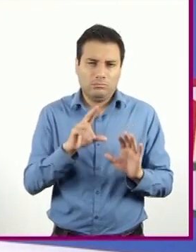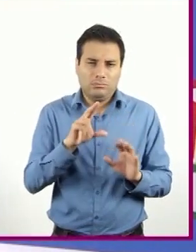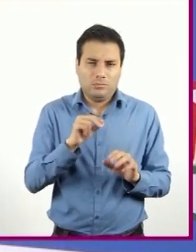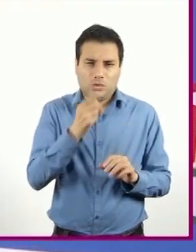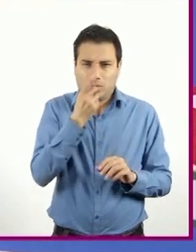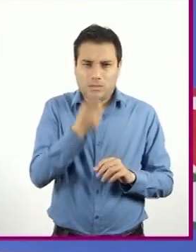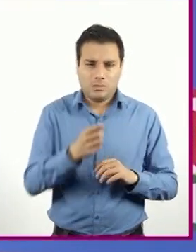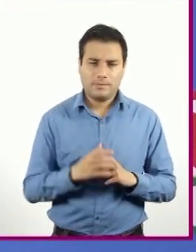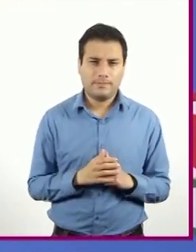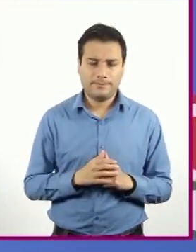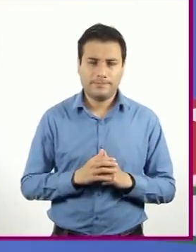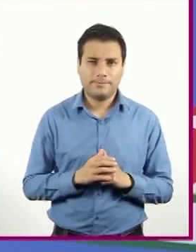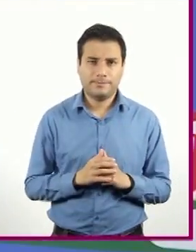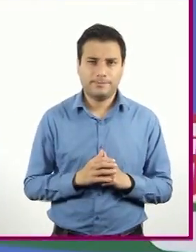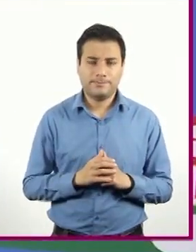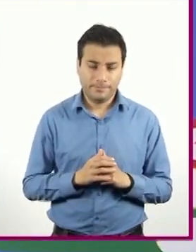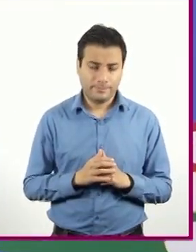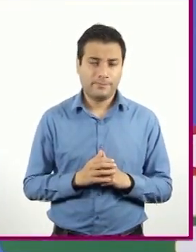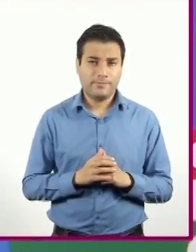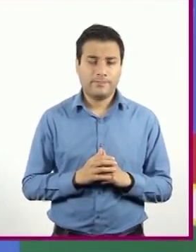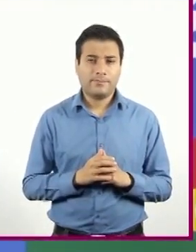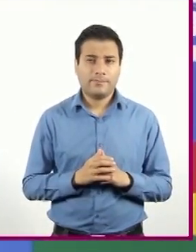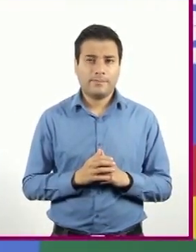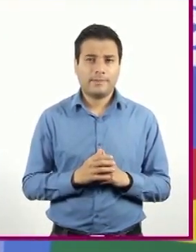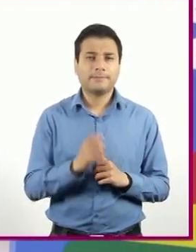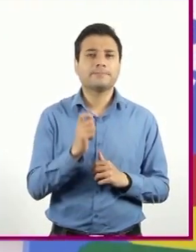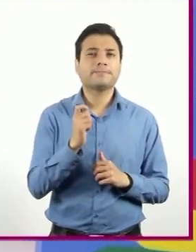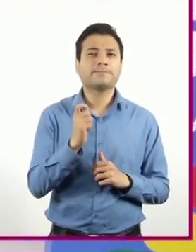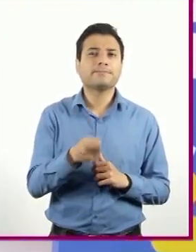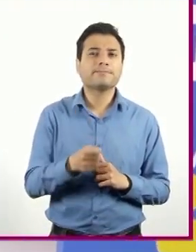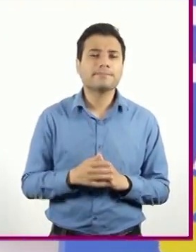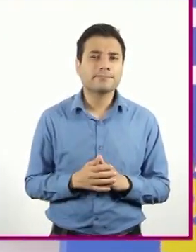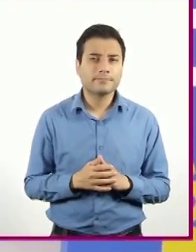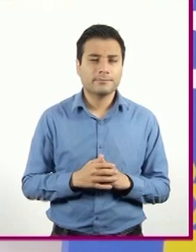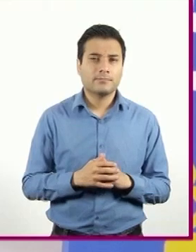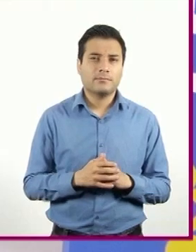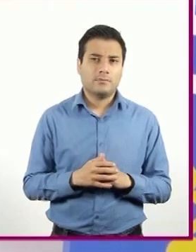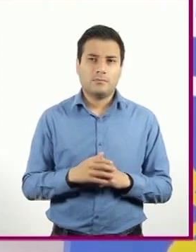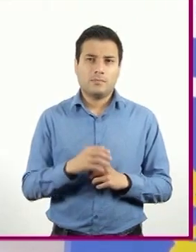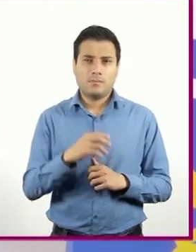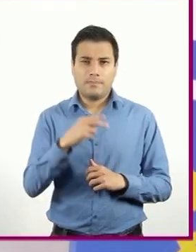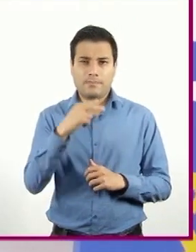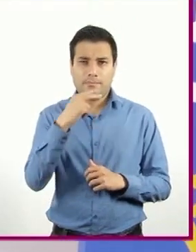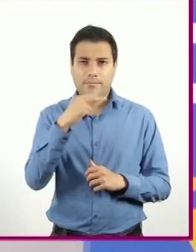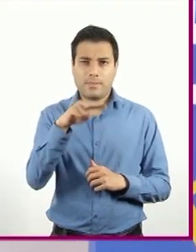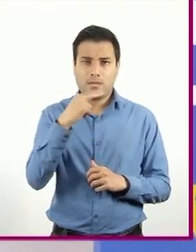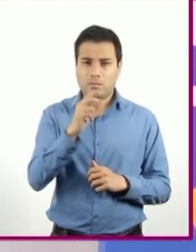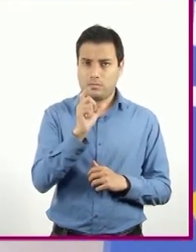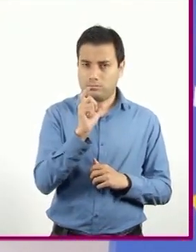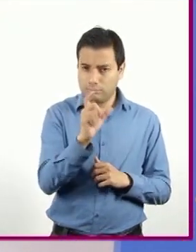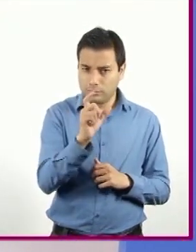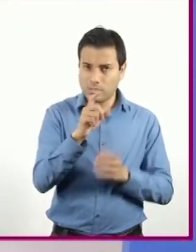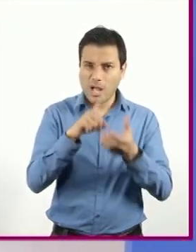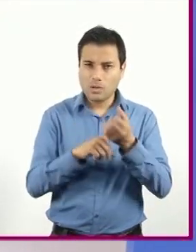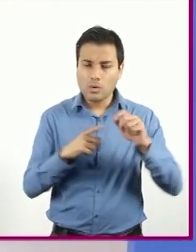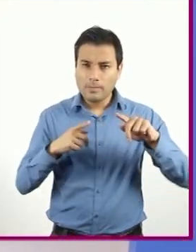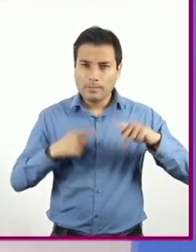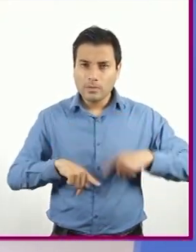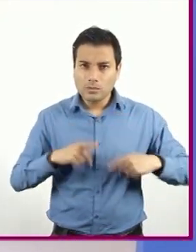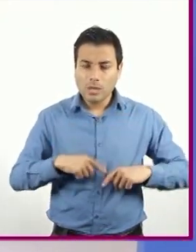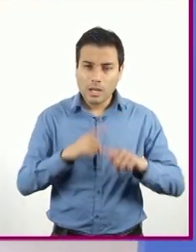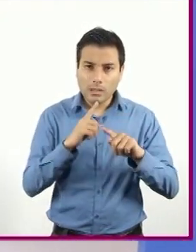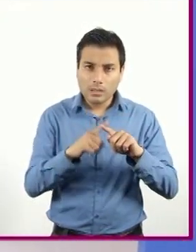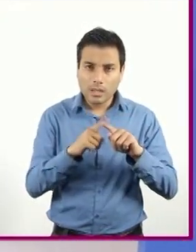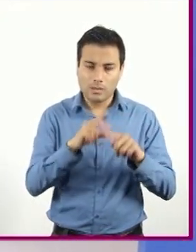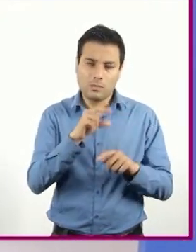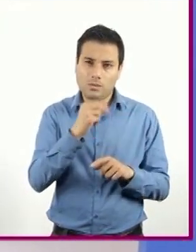que lo hace. Se trata, por tanto, de una forma no personal del verbo. Conviene señalar